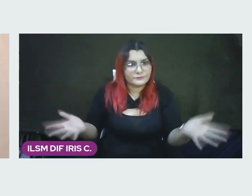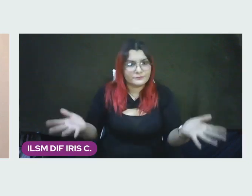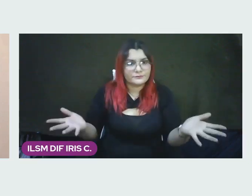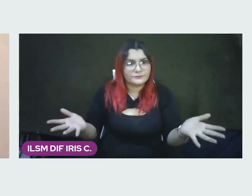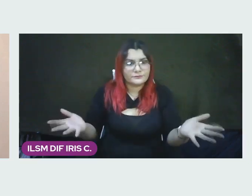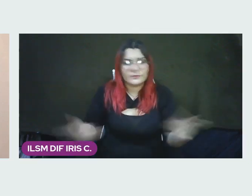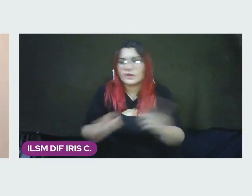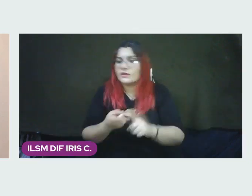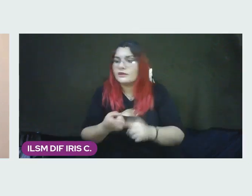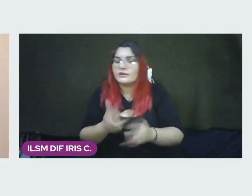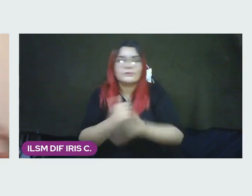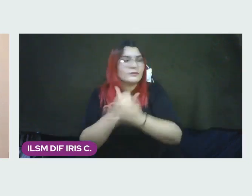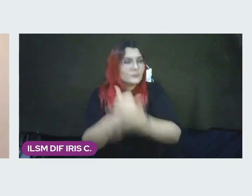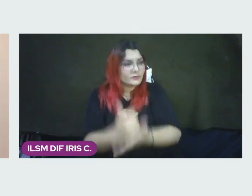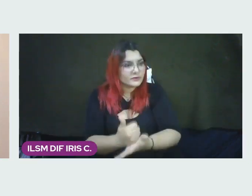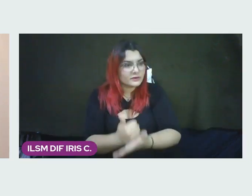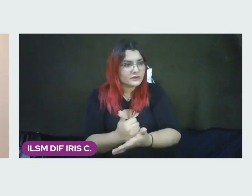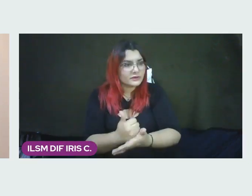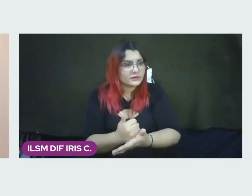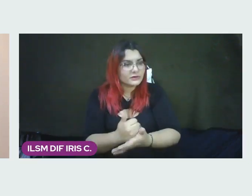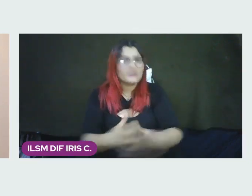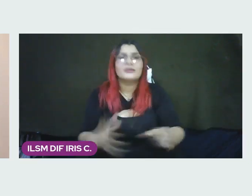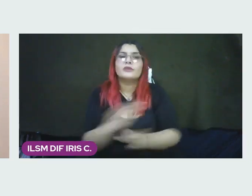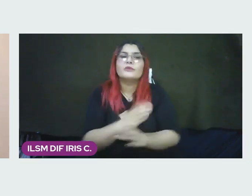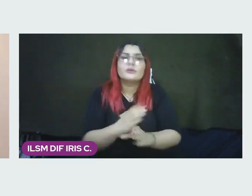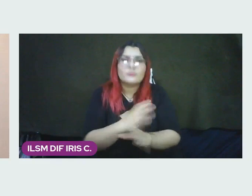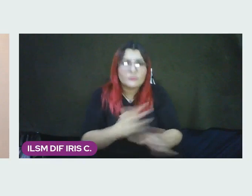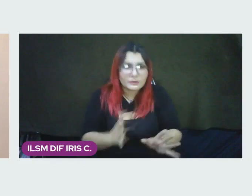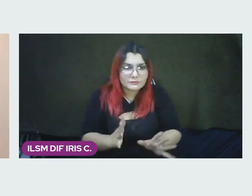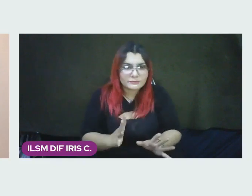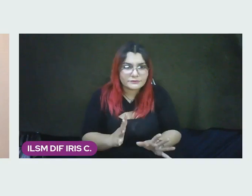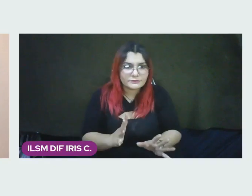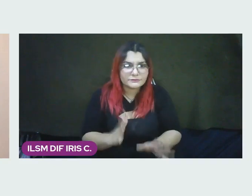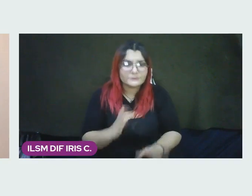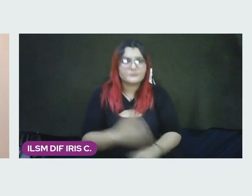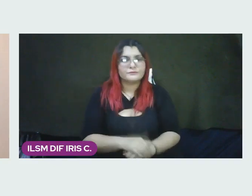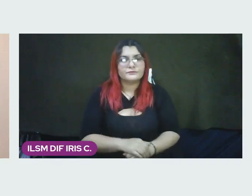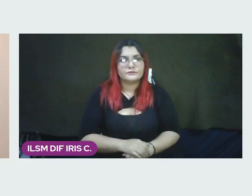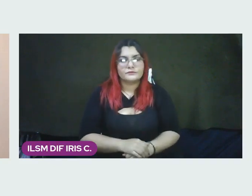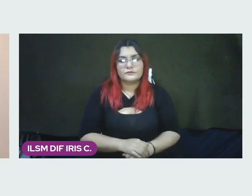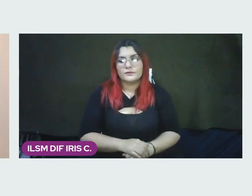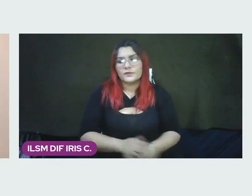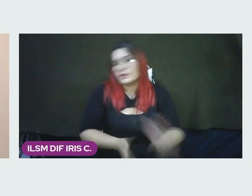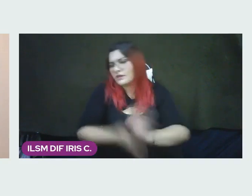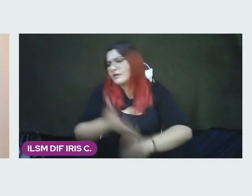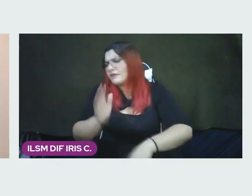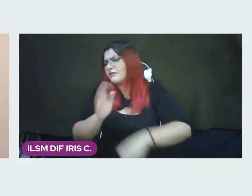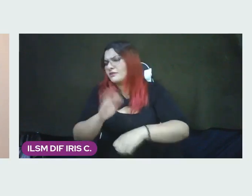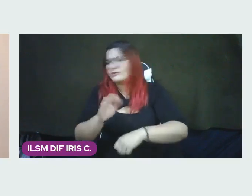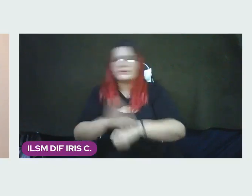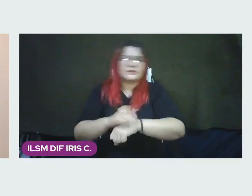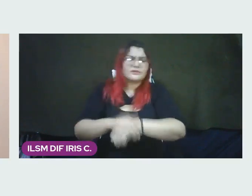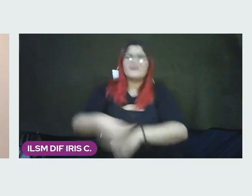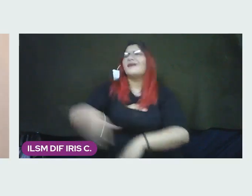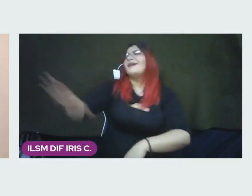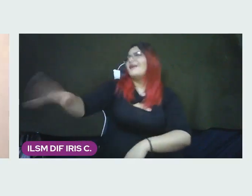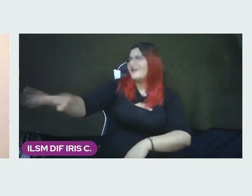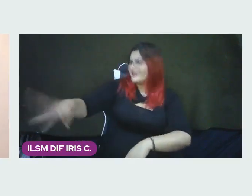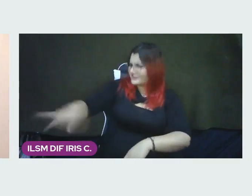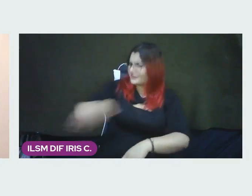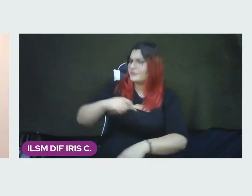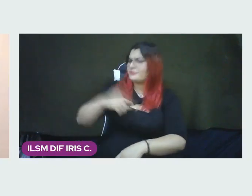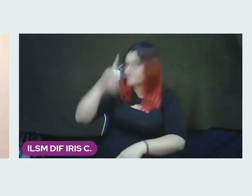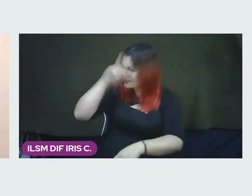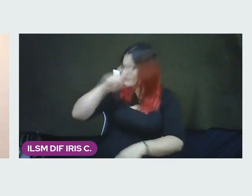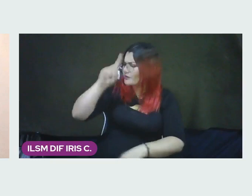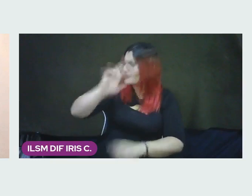¿no? Entonces, en ocasiones vamos con los amigos y ellos nos dan consejos. No, yo lo hubiera hecho así, no, es que